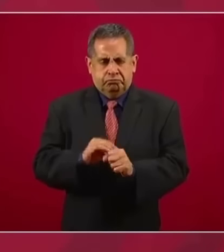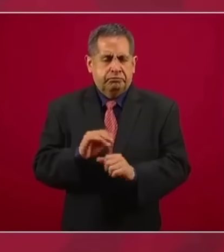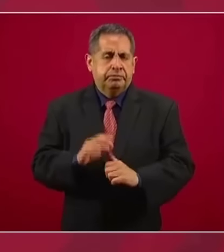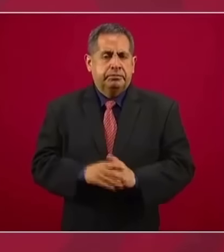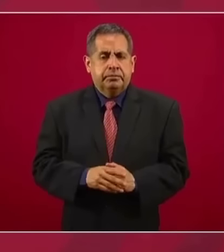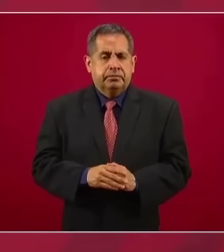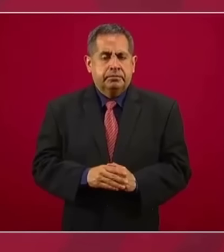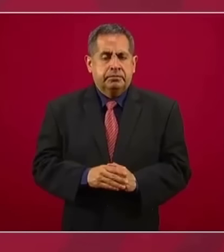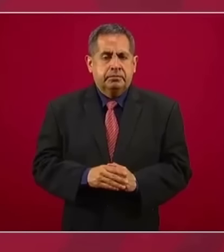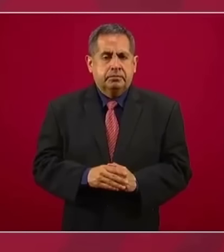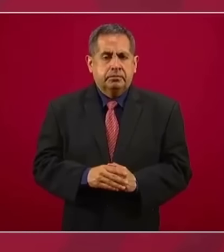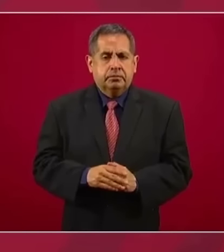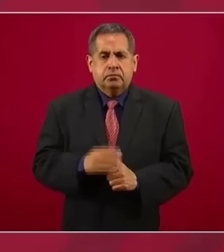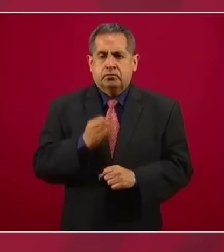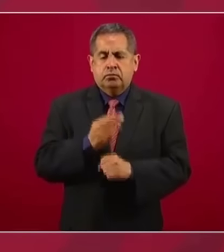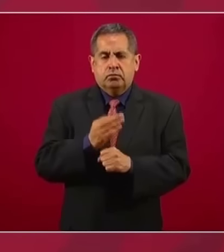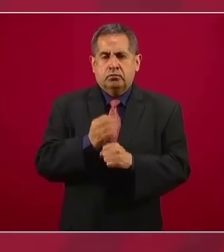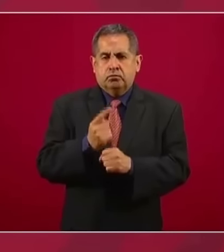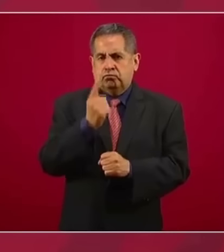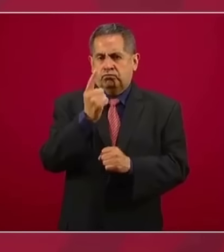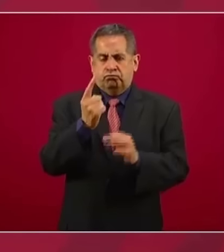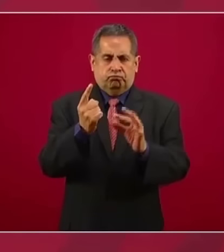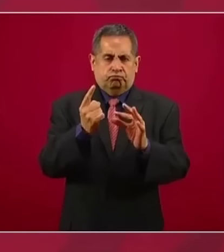Formalmente dejar